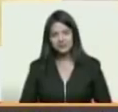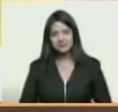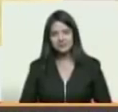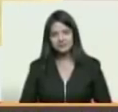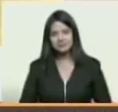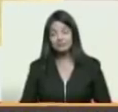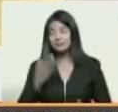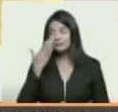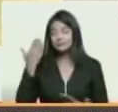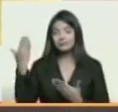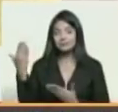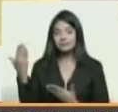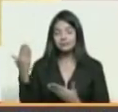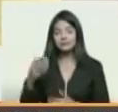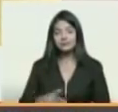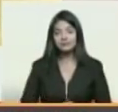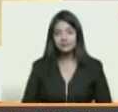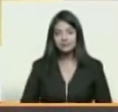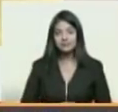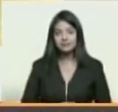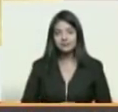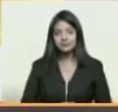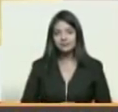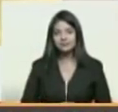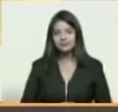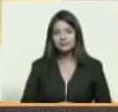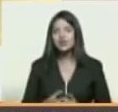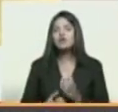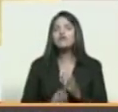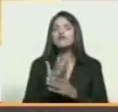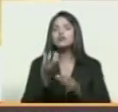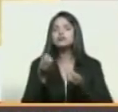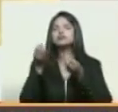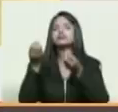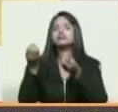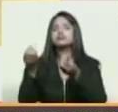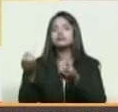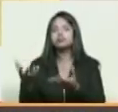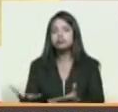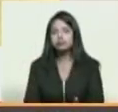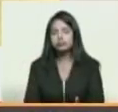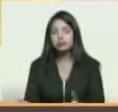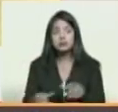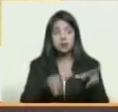Bien, ahí veían ustedes el desarrollo de esta actividad, de esta ofrenda floral de la de las